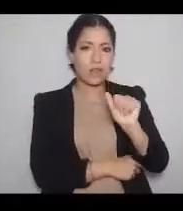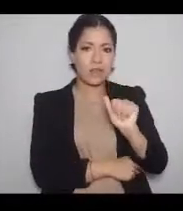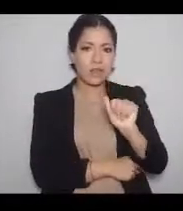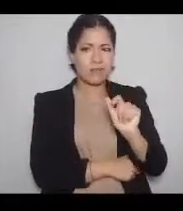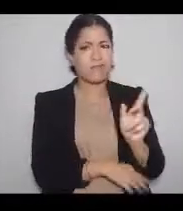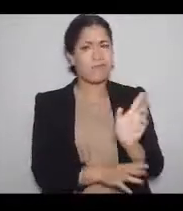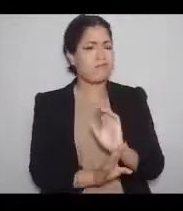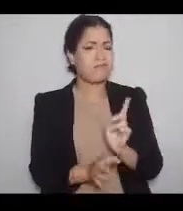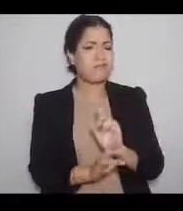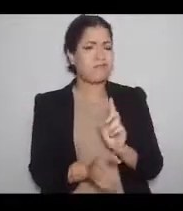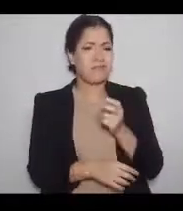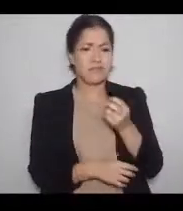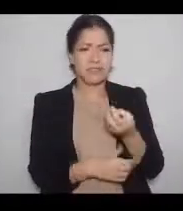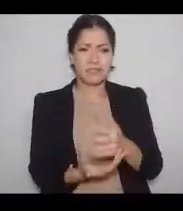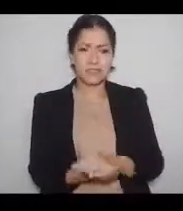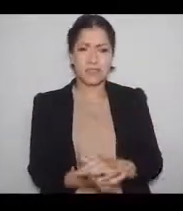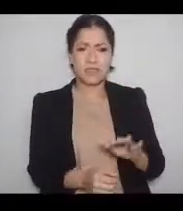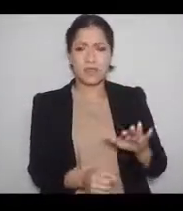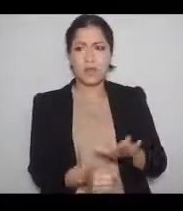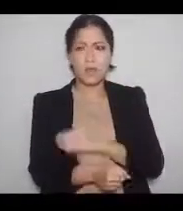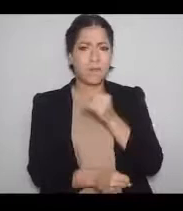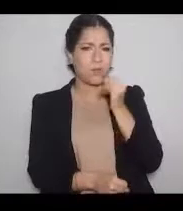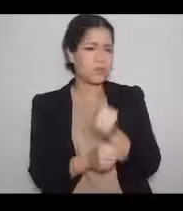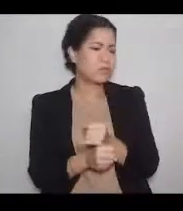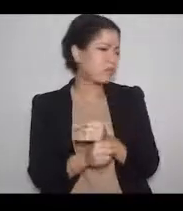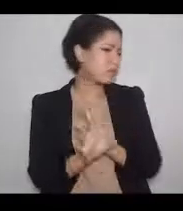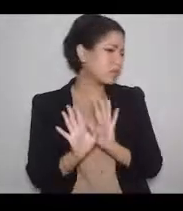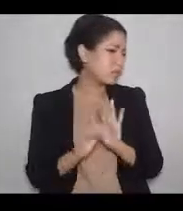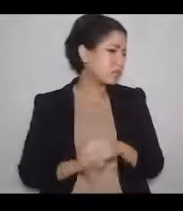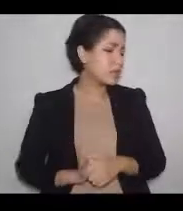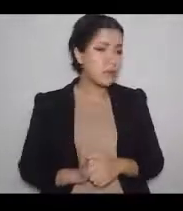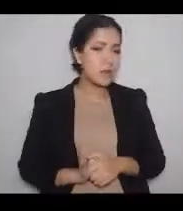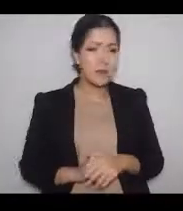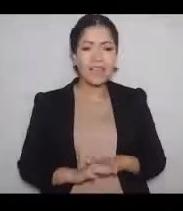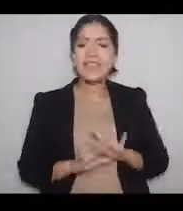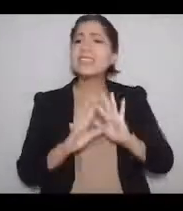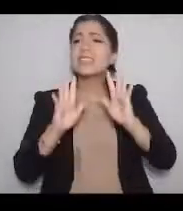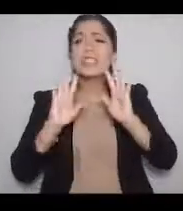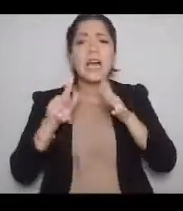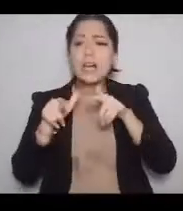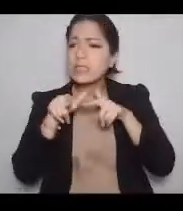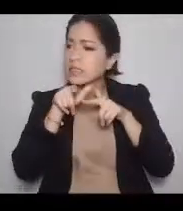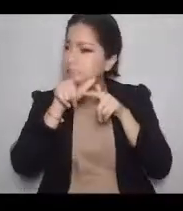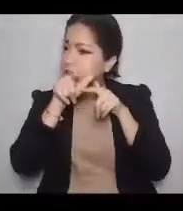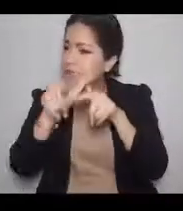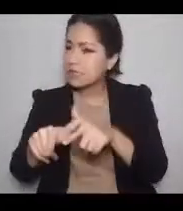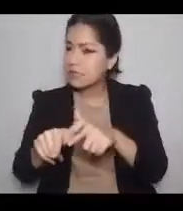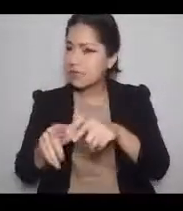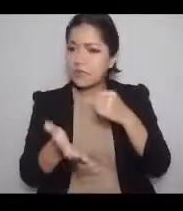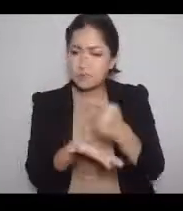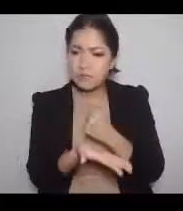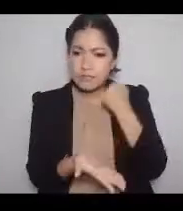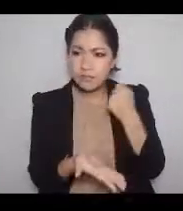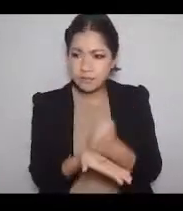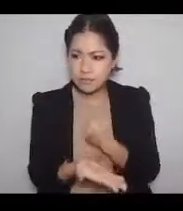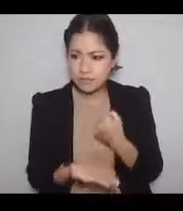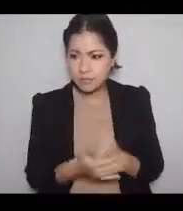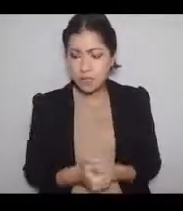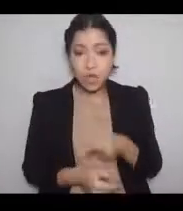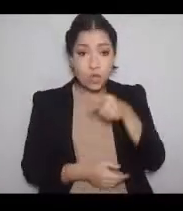ensayando. Dijiste que podías haber sido mi padre. ¡Perdón! ¡Digo muchas pendejadas!